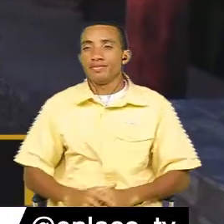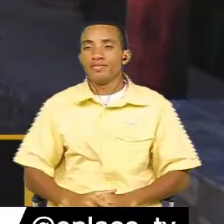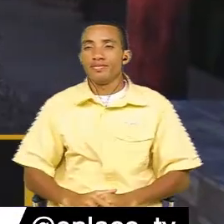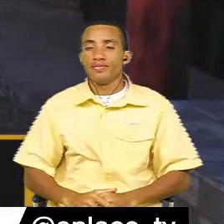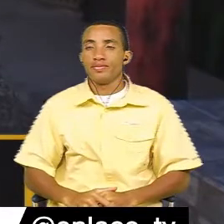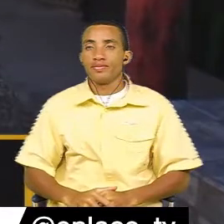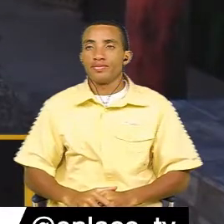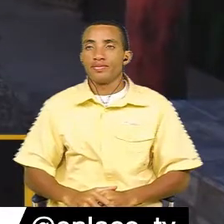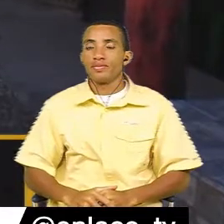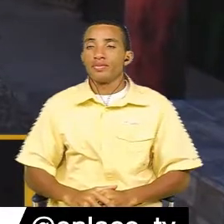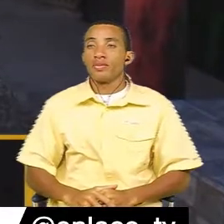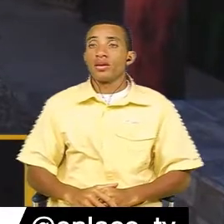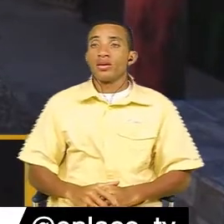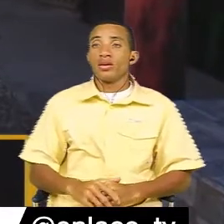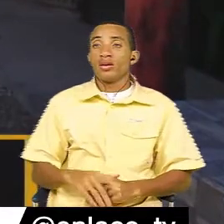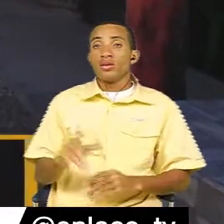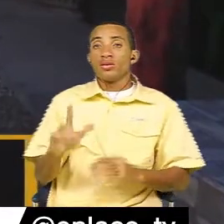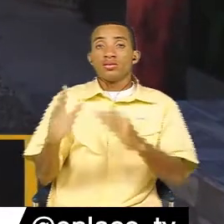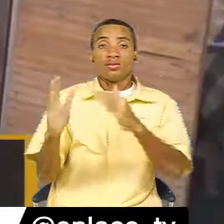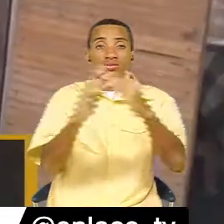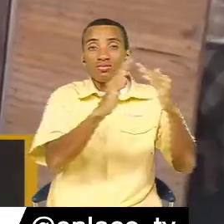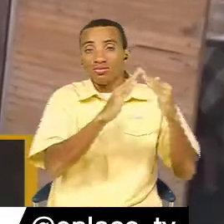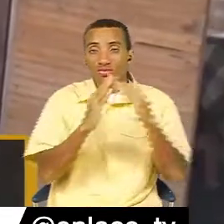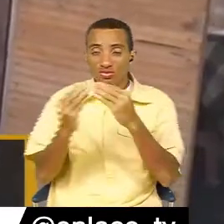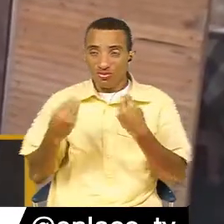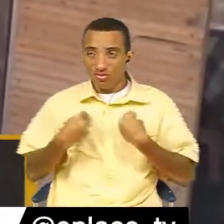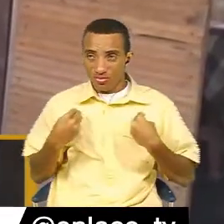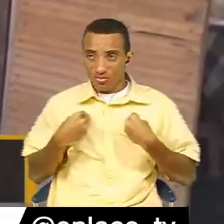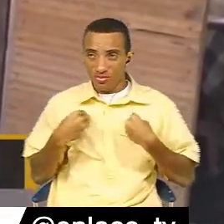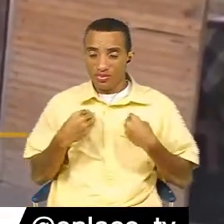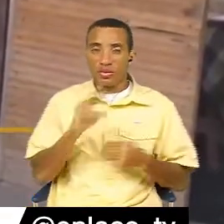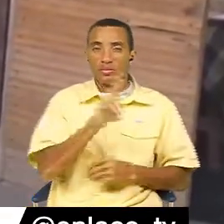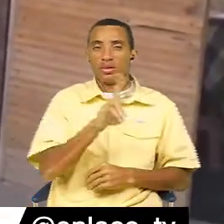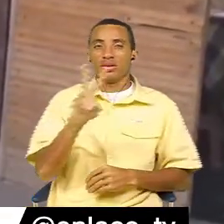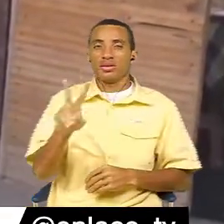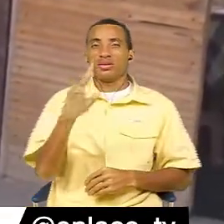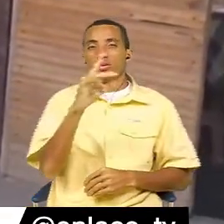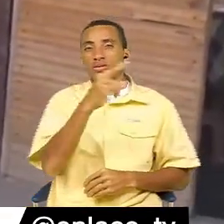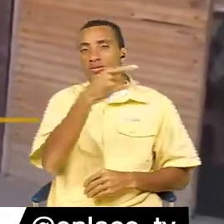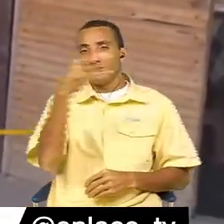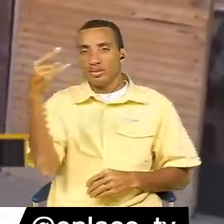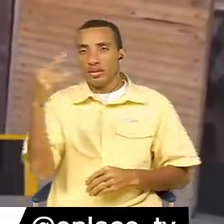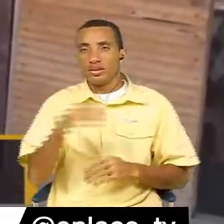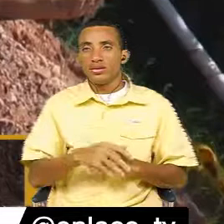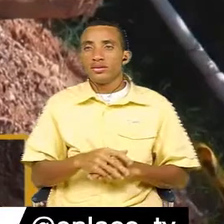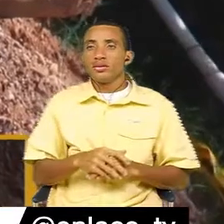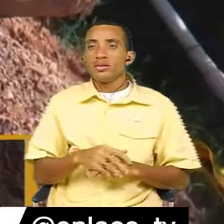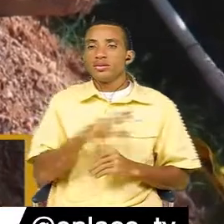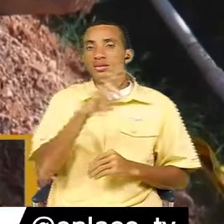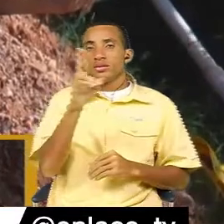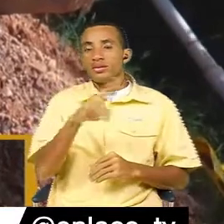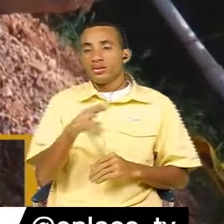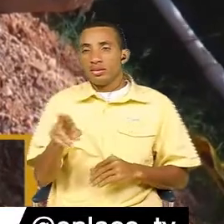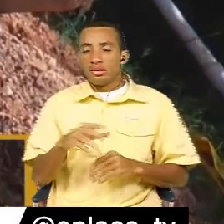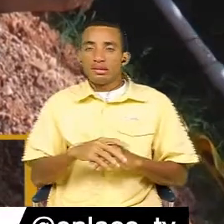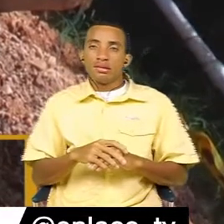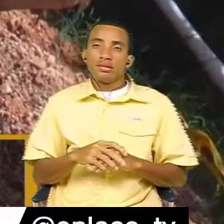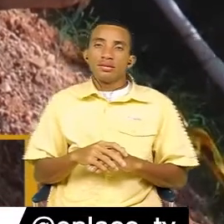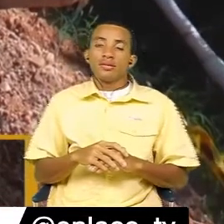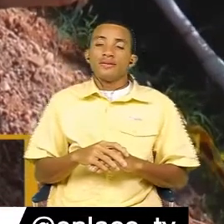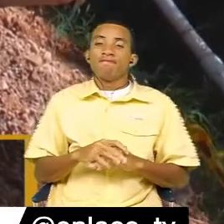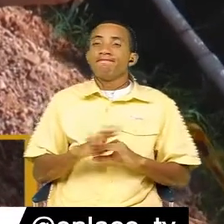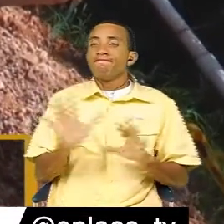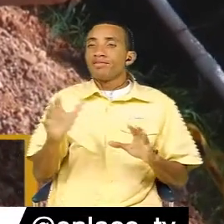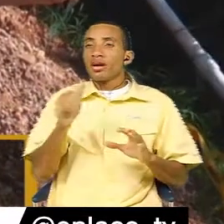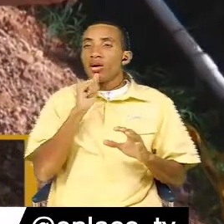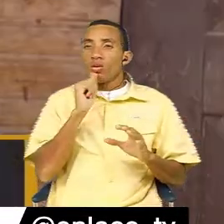Los vecinos del barrio 22 de marzo advierten que esta vivienda habitada por adultos mayores está a punto de derrumbarse por causa de la erosión. Las